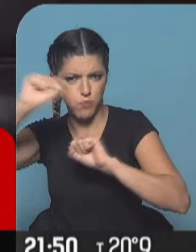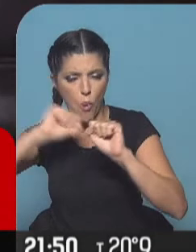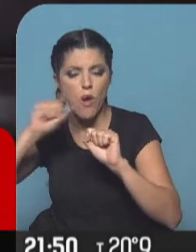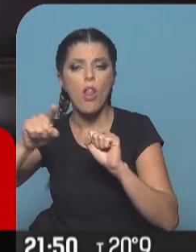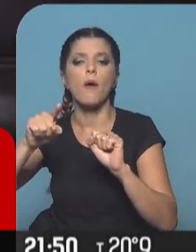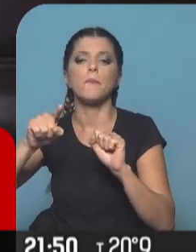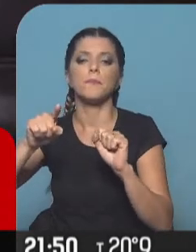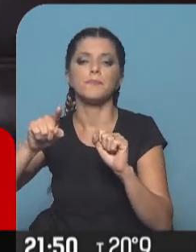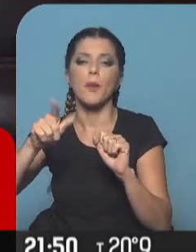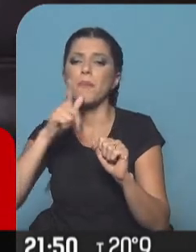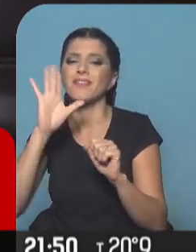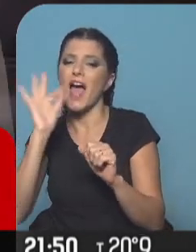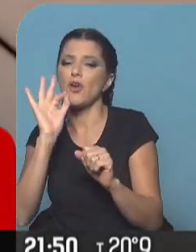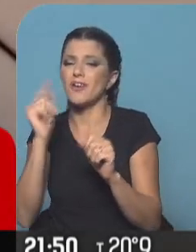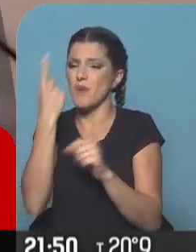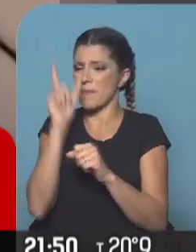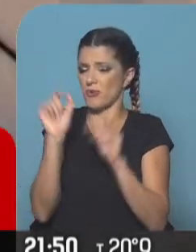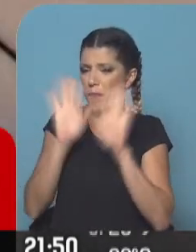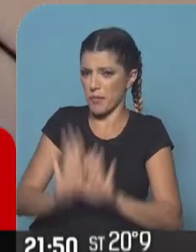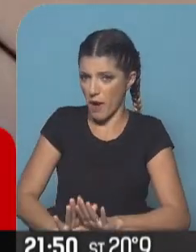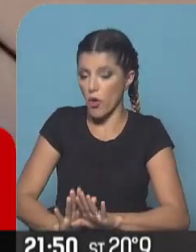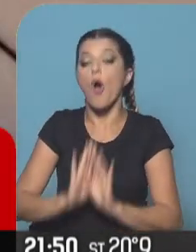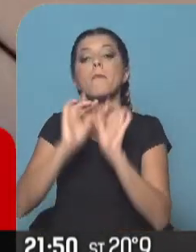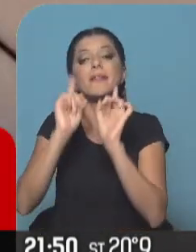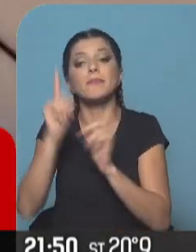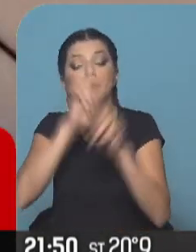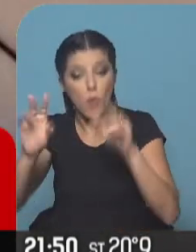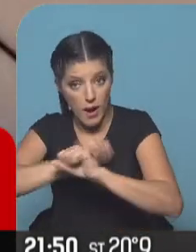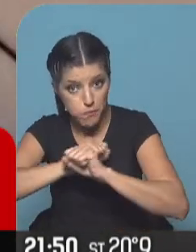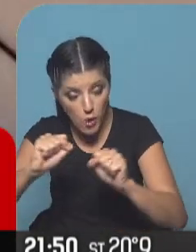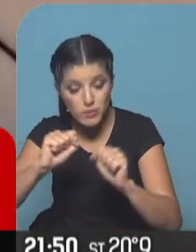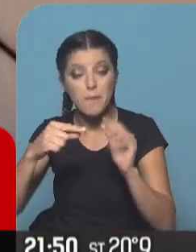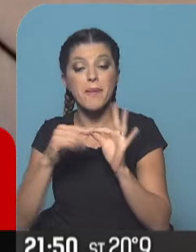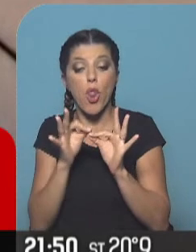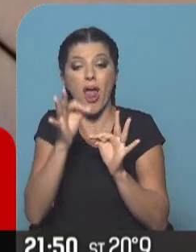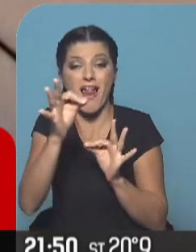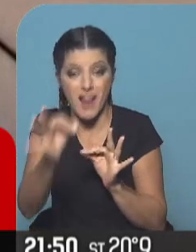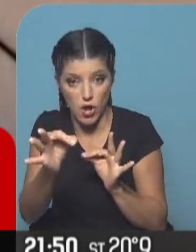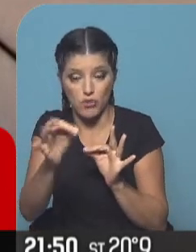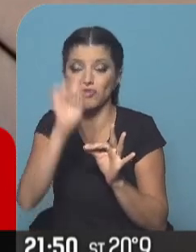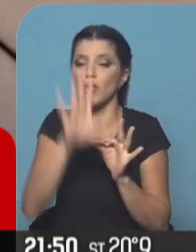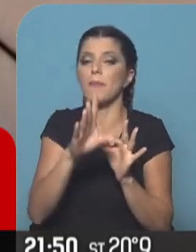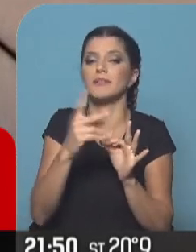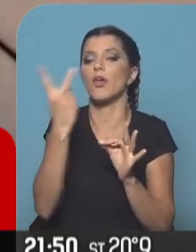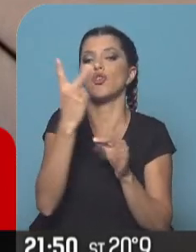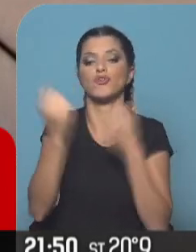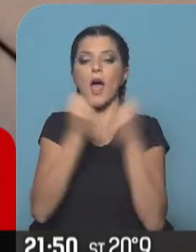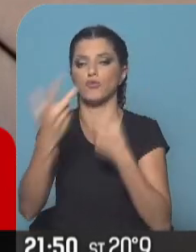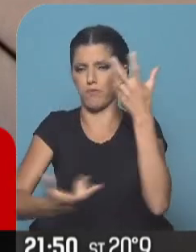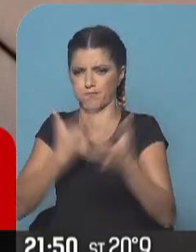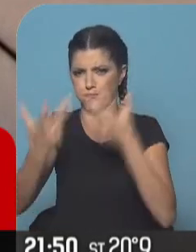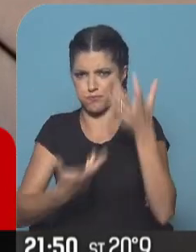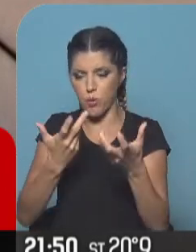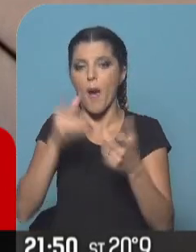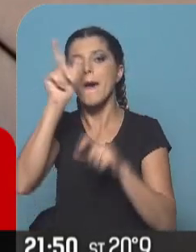ver con algo casero para que explote también, pero algunos metros más alejados. Solamente se prendieron fuego estos dos autos que estamos viendo. No